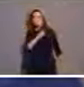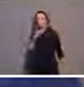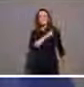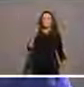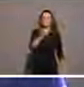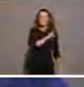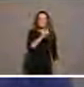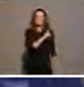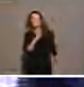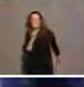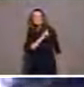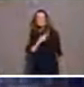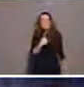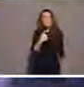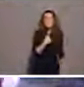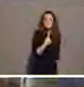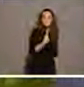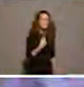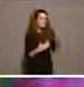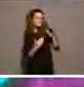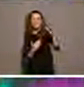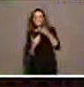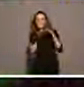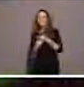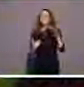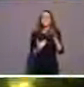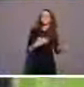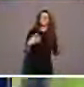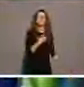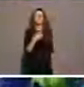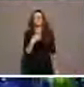no puedo, no puedo, no puedo parar.